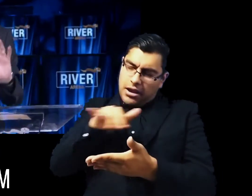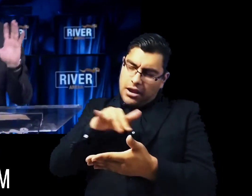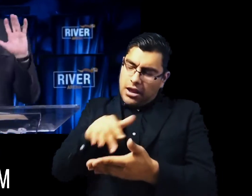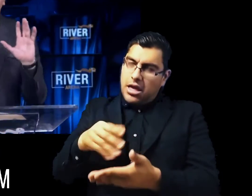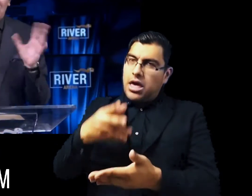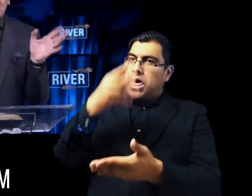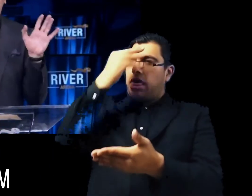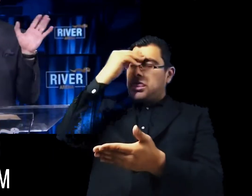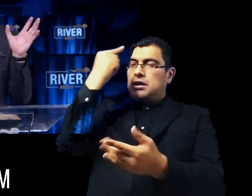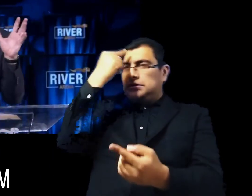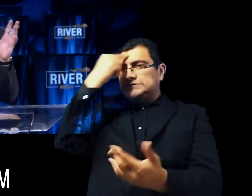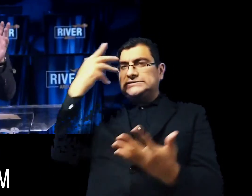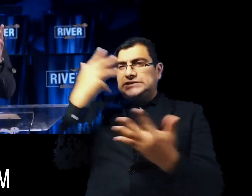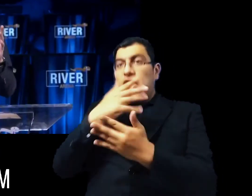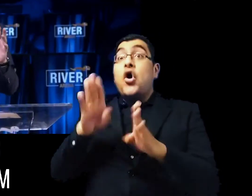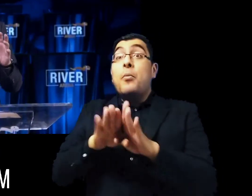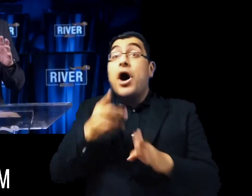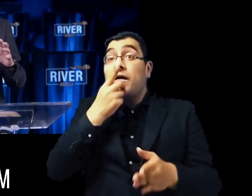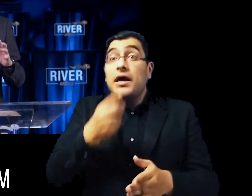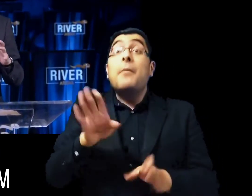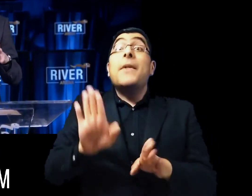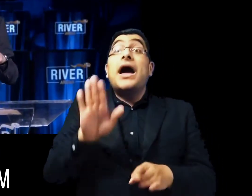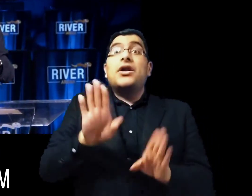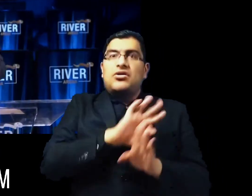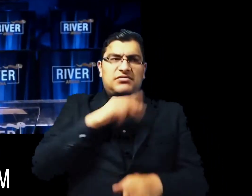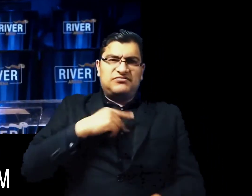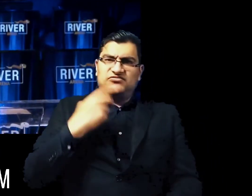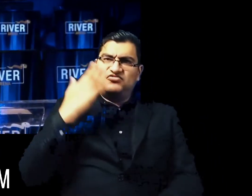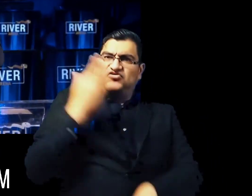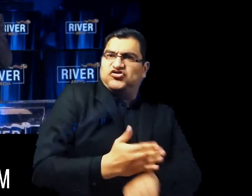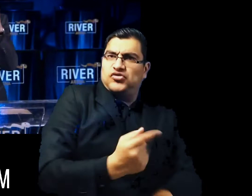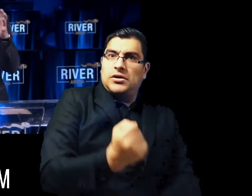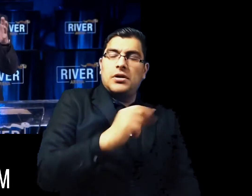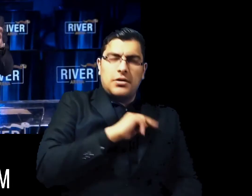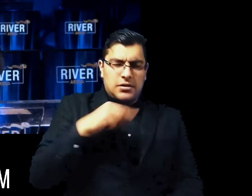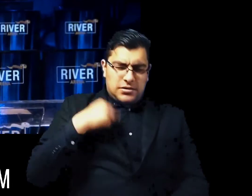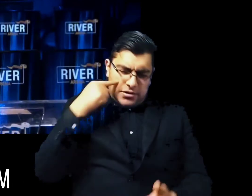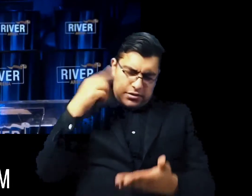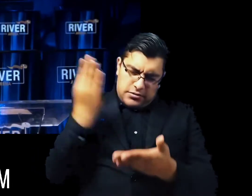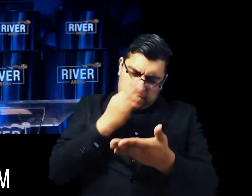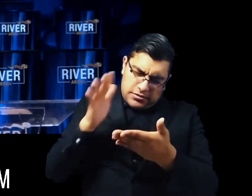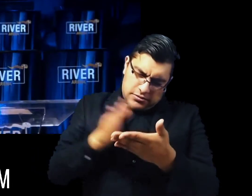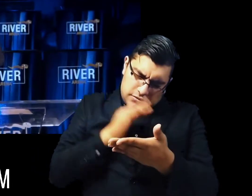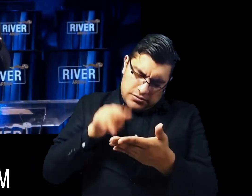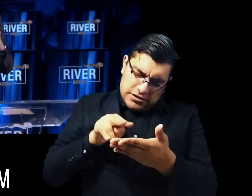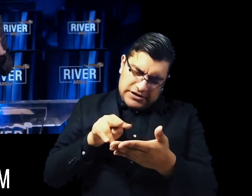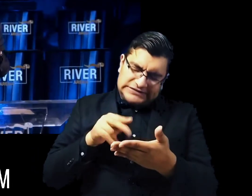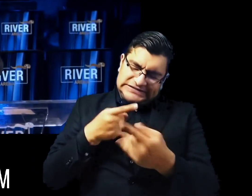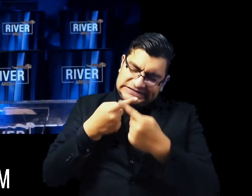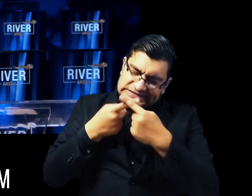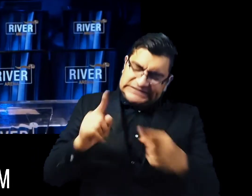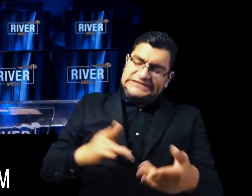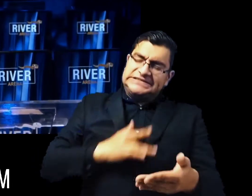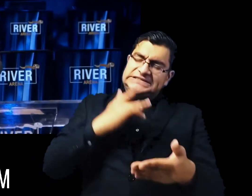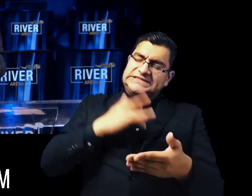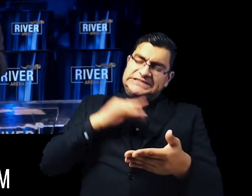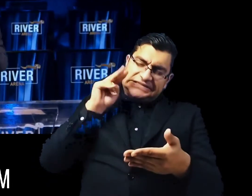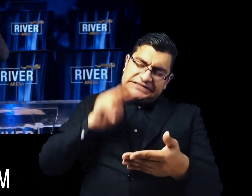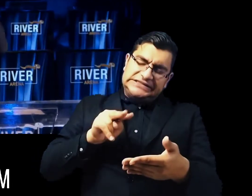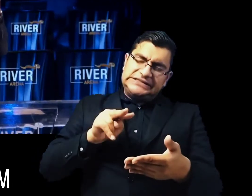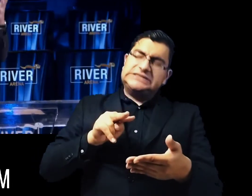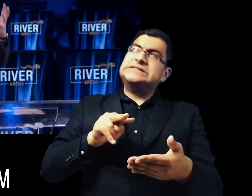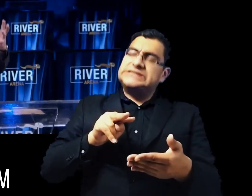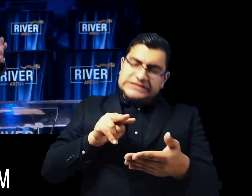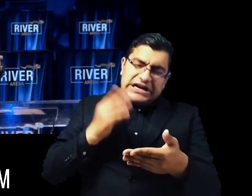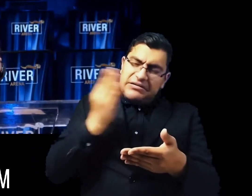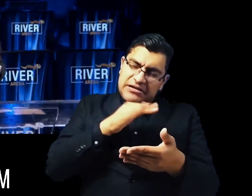solía leerlos como una especie de juicio, pero ahora que empiezo a ver la Biblia con ojos nuevos, veo que es